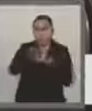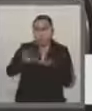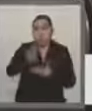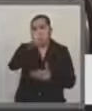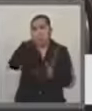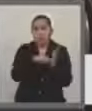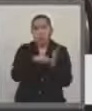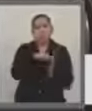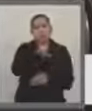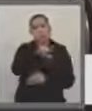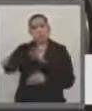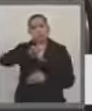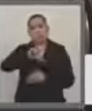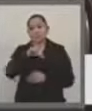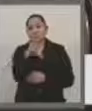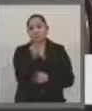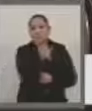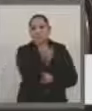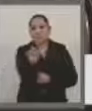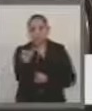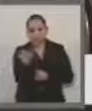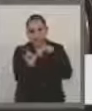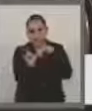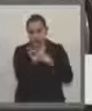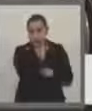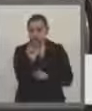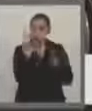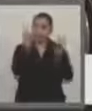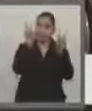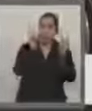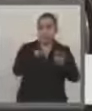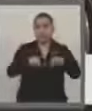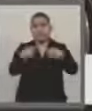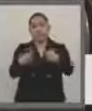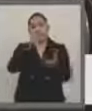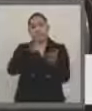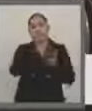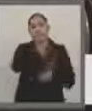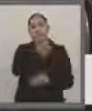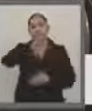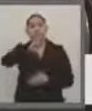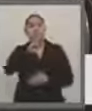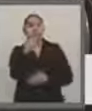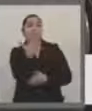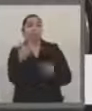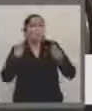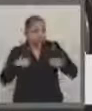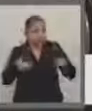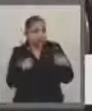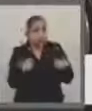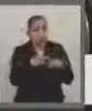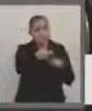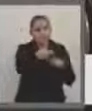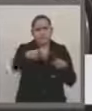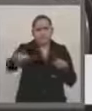4.574 tarjetas supuestamente entregadas a 1.495 personas, lo cual es